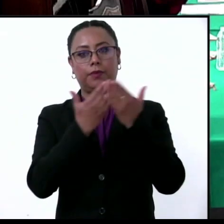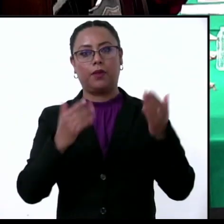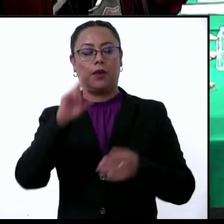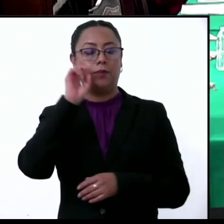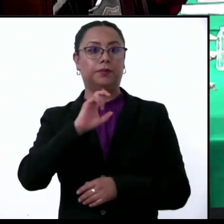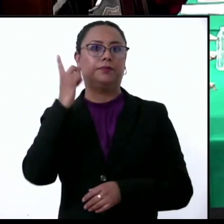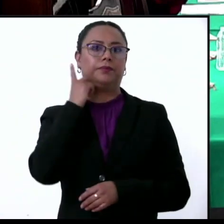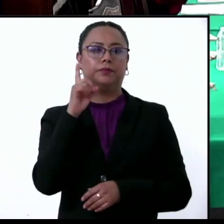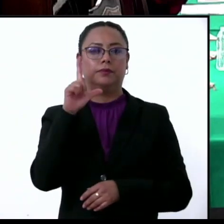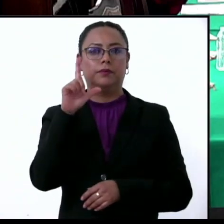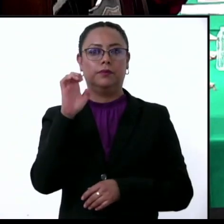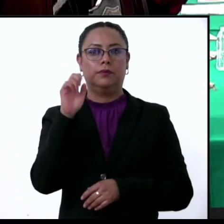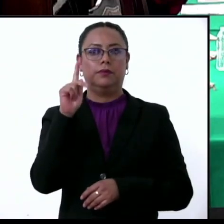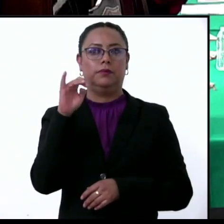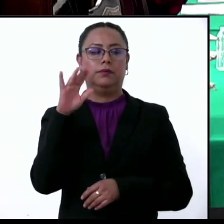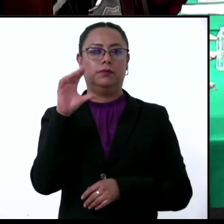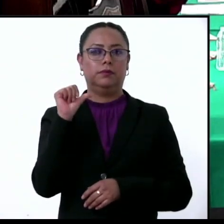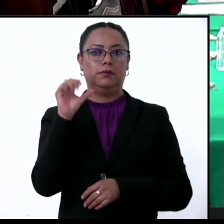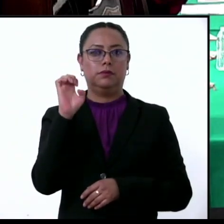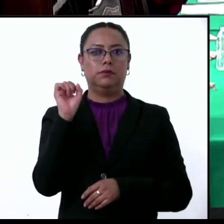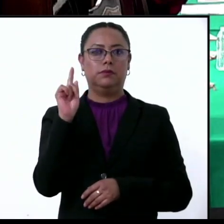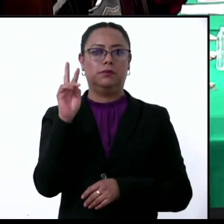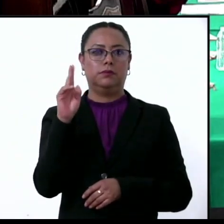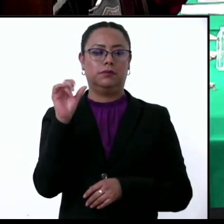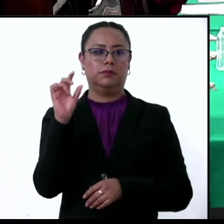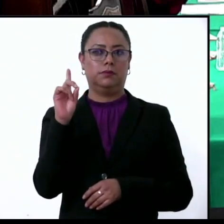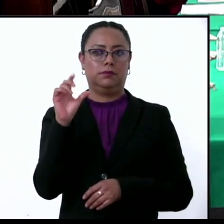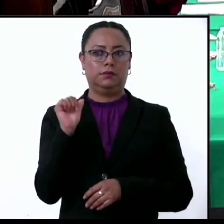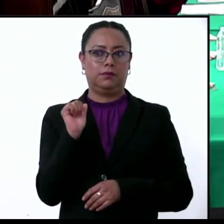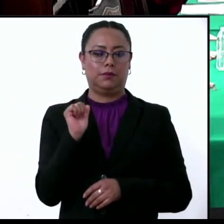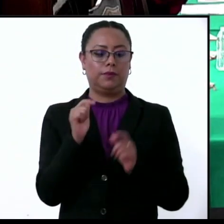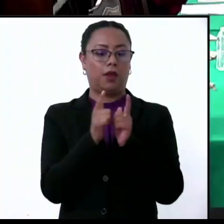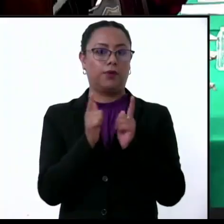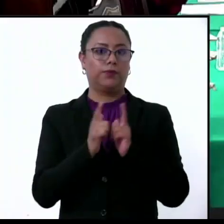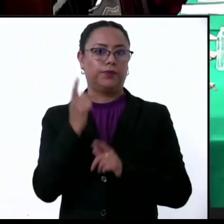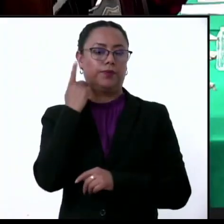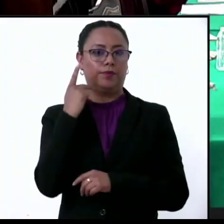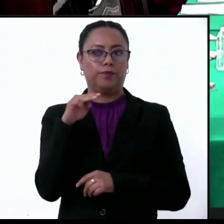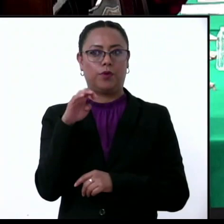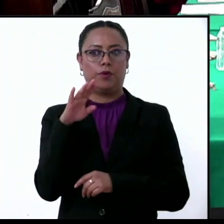Estrada Hernández, del Grupo Parlamentario de Morena. Adelante, diputada.